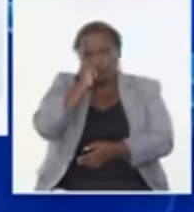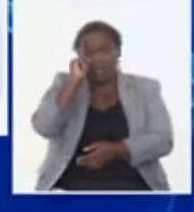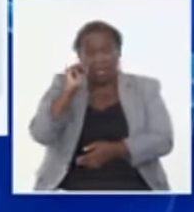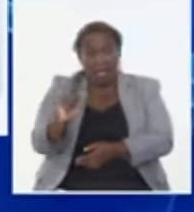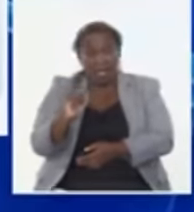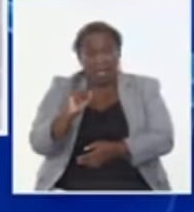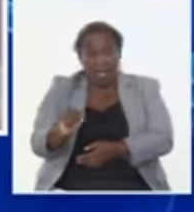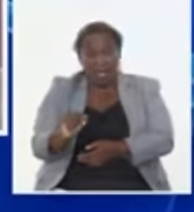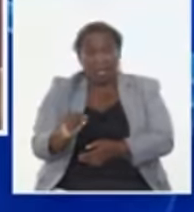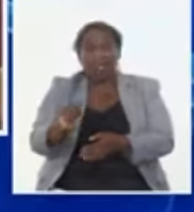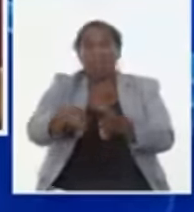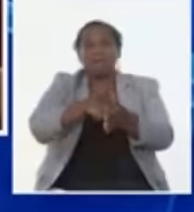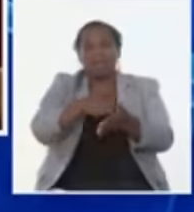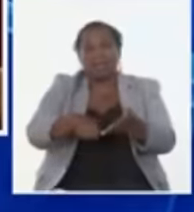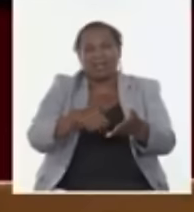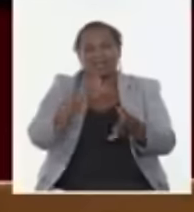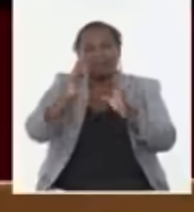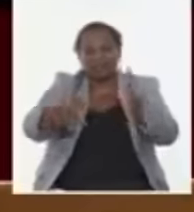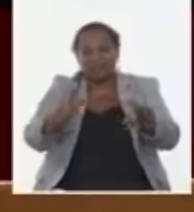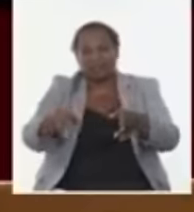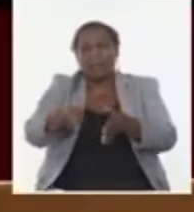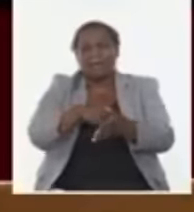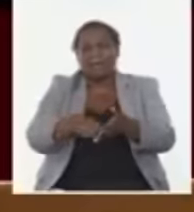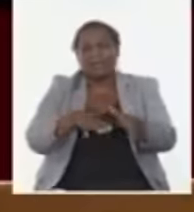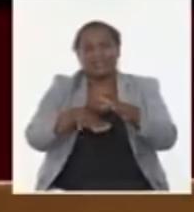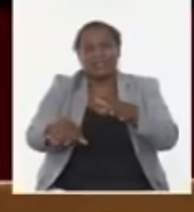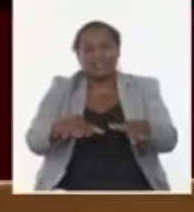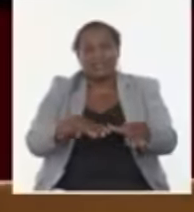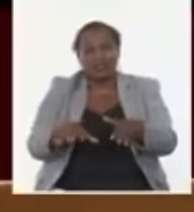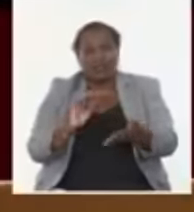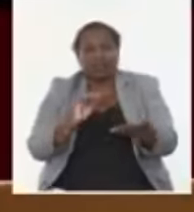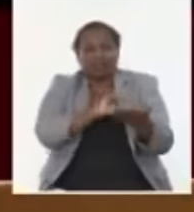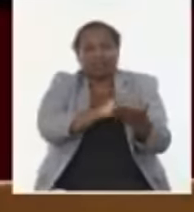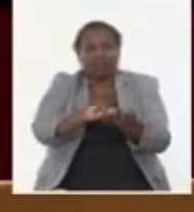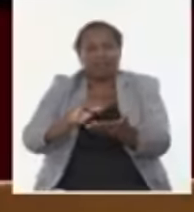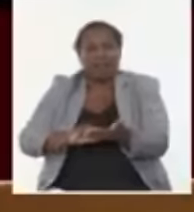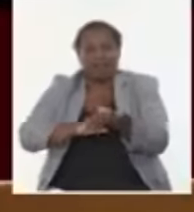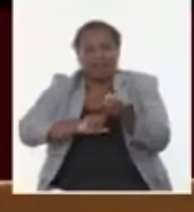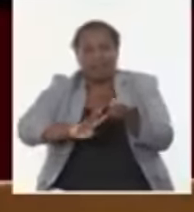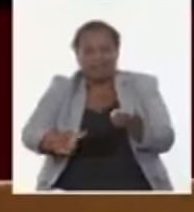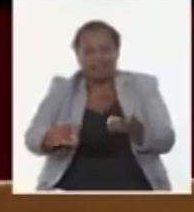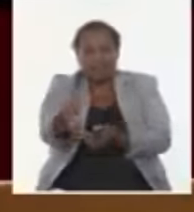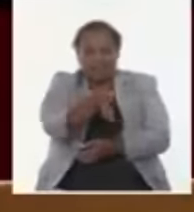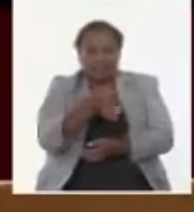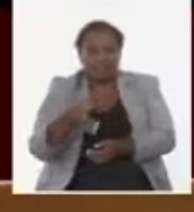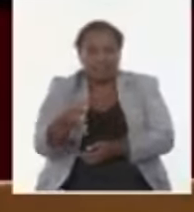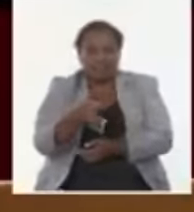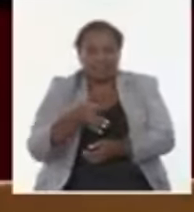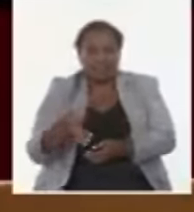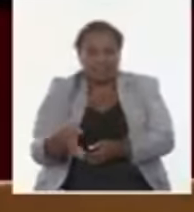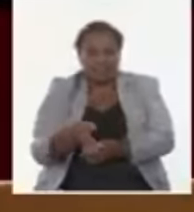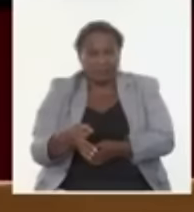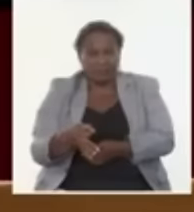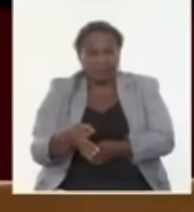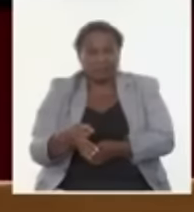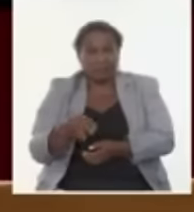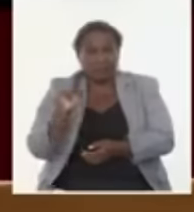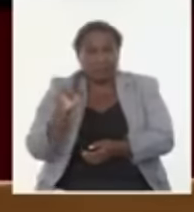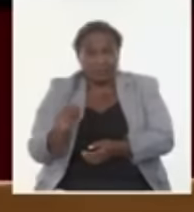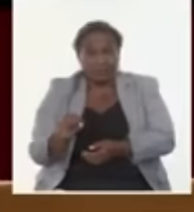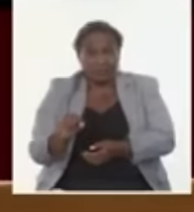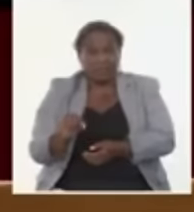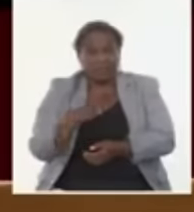derivaron los planes de acciones para su implementación a nivel de provincia y municipio, bajo el principio de que